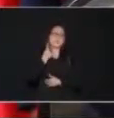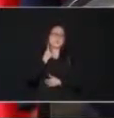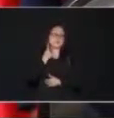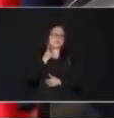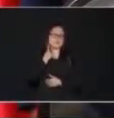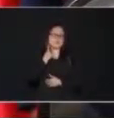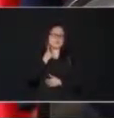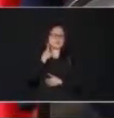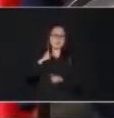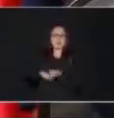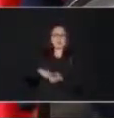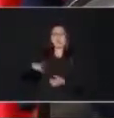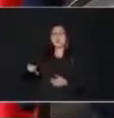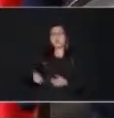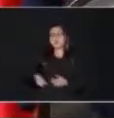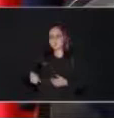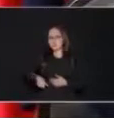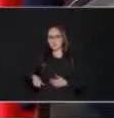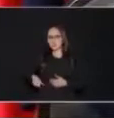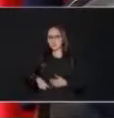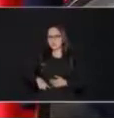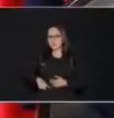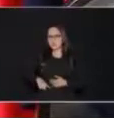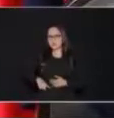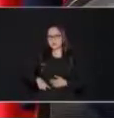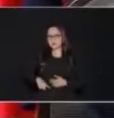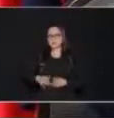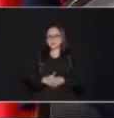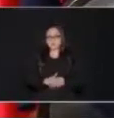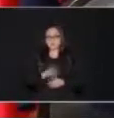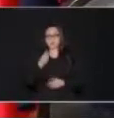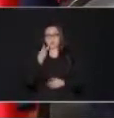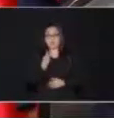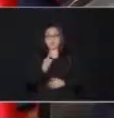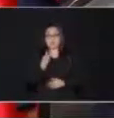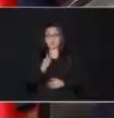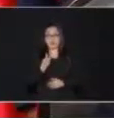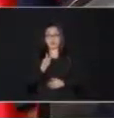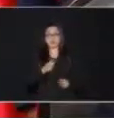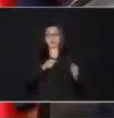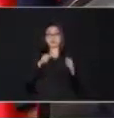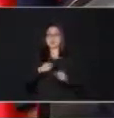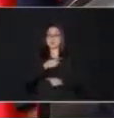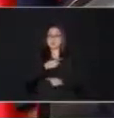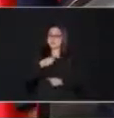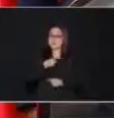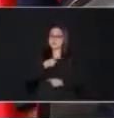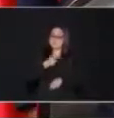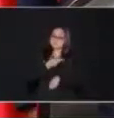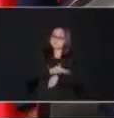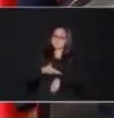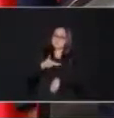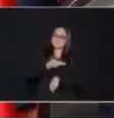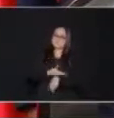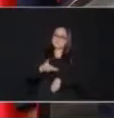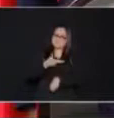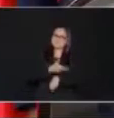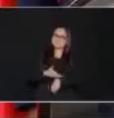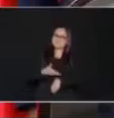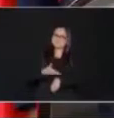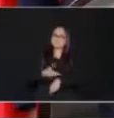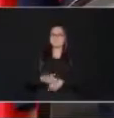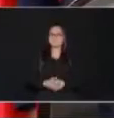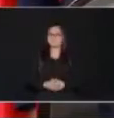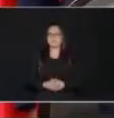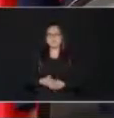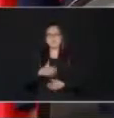500 mil millones de pesos se van en corrupción, y la corrupción, ese dinero no está ahí circulando. Ese